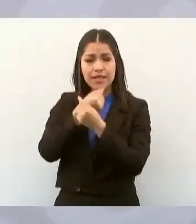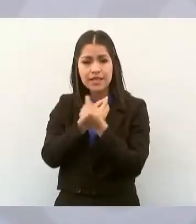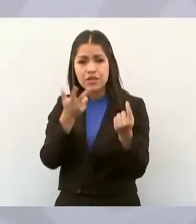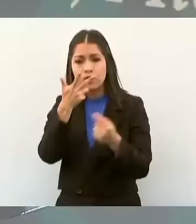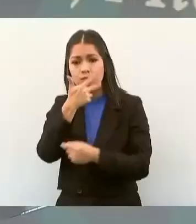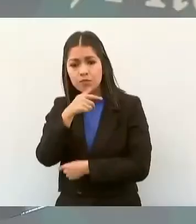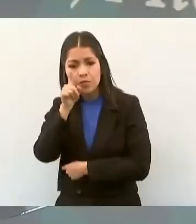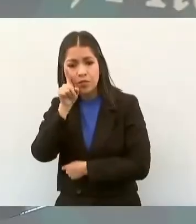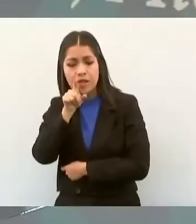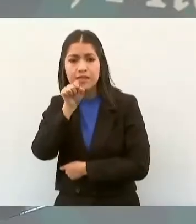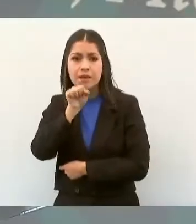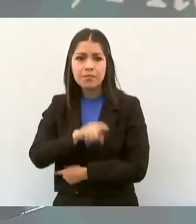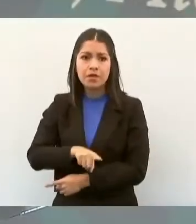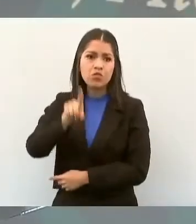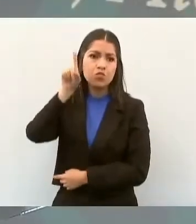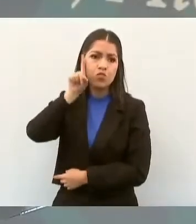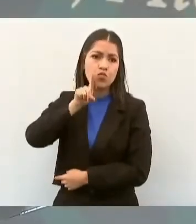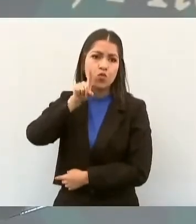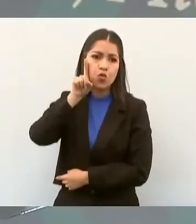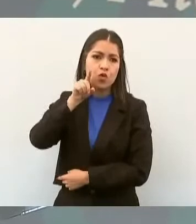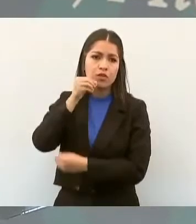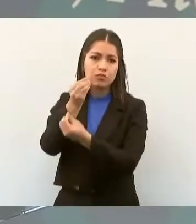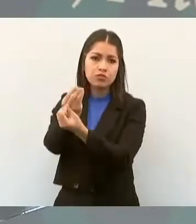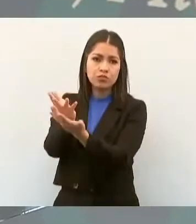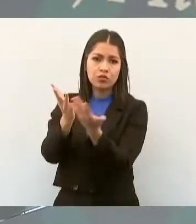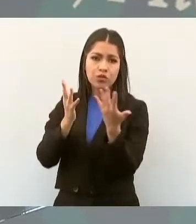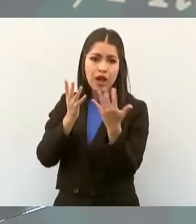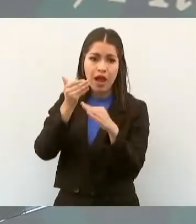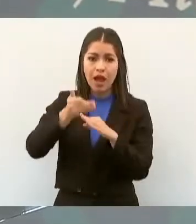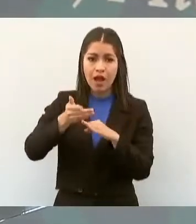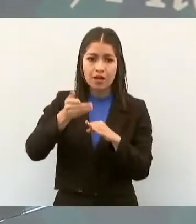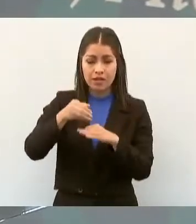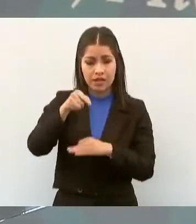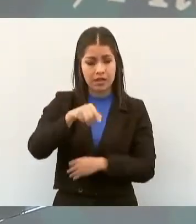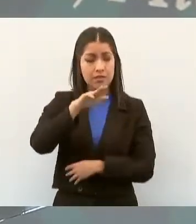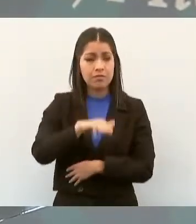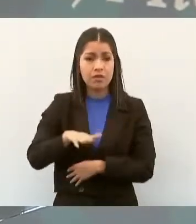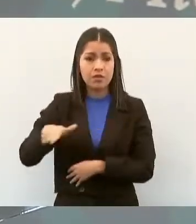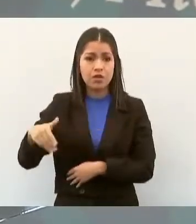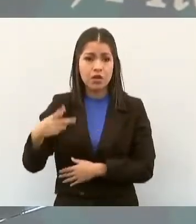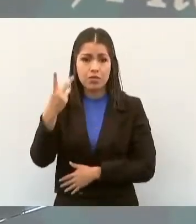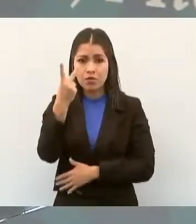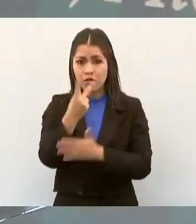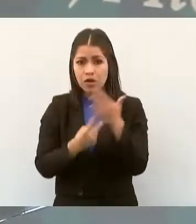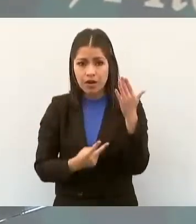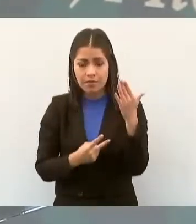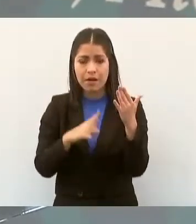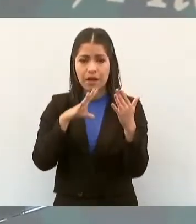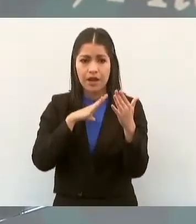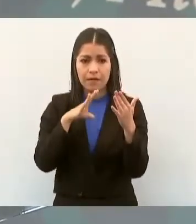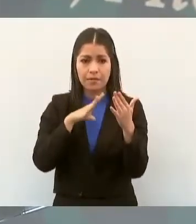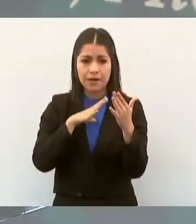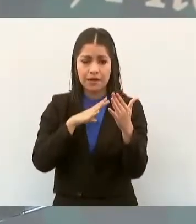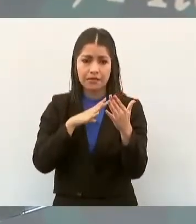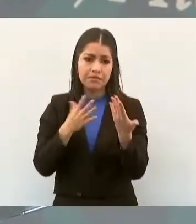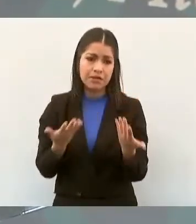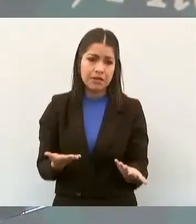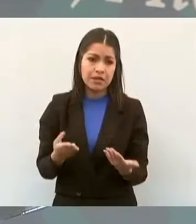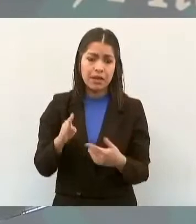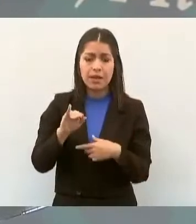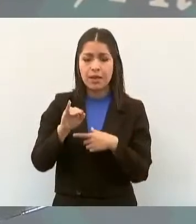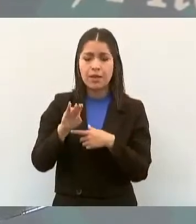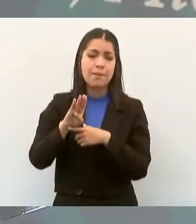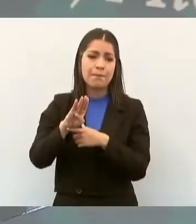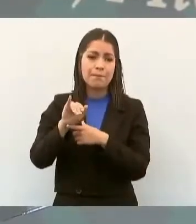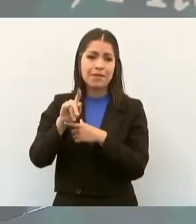las mujeres. Y hoy estamos y tenemos en Michoacán un programa del bienestar